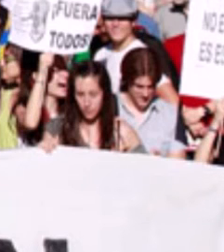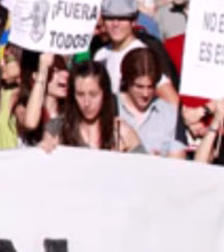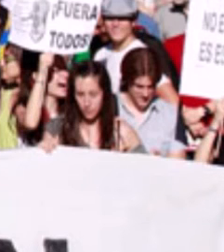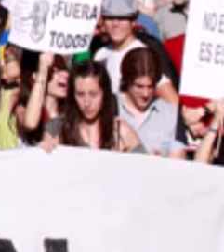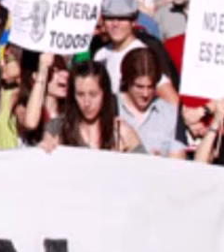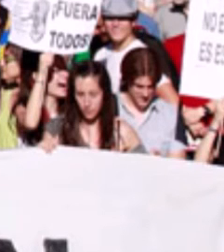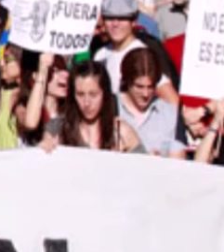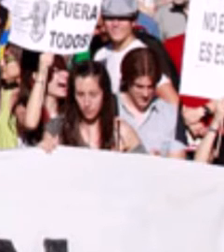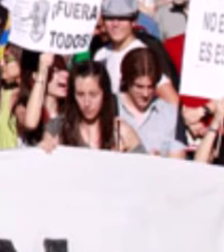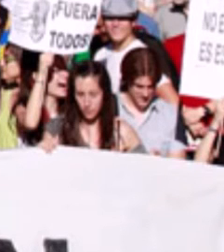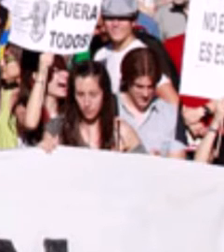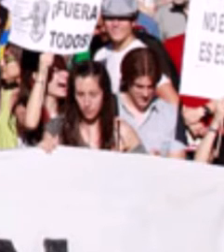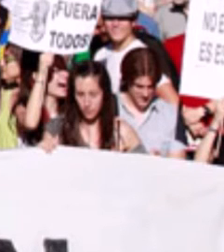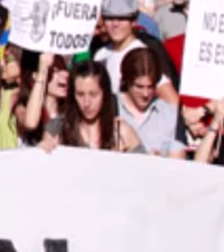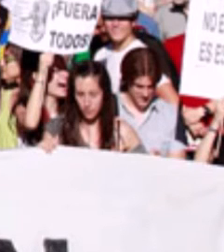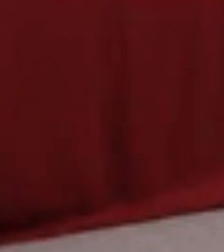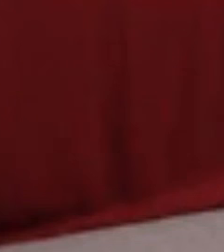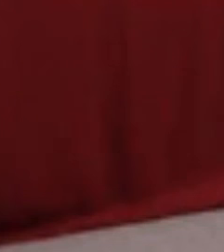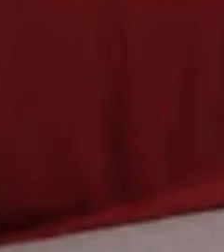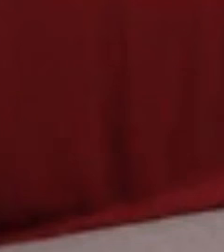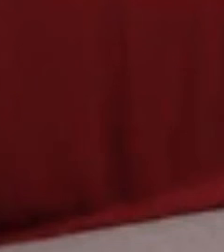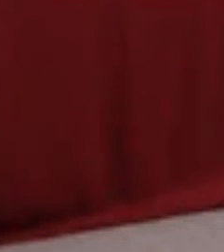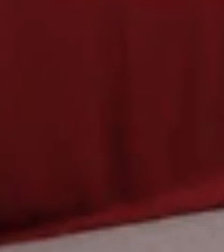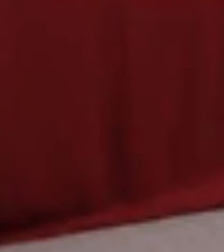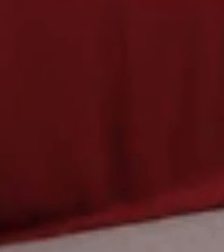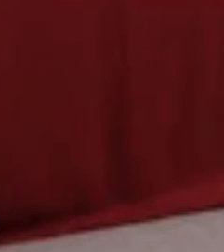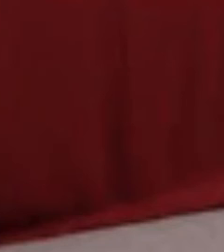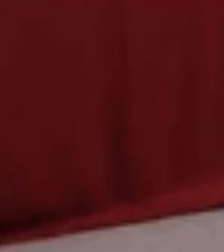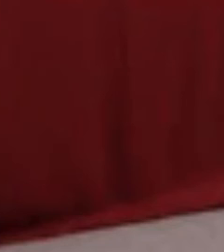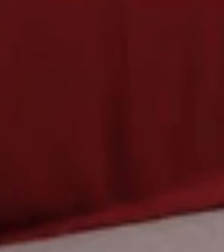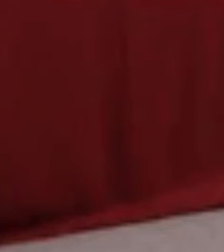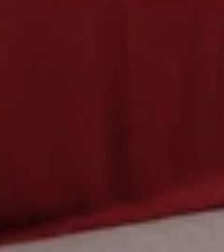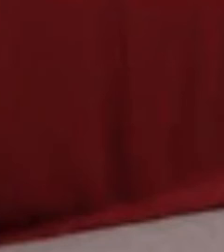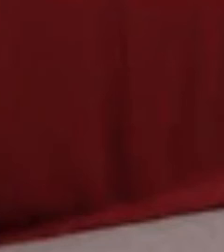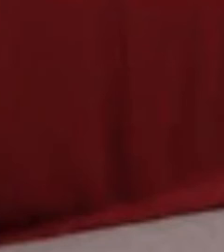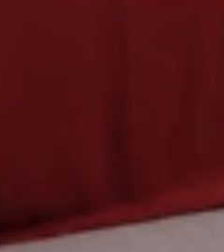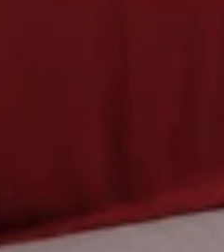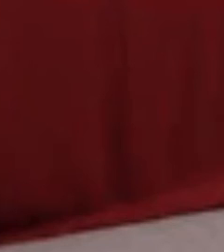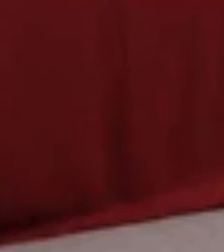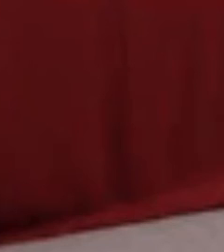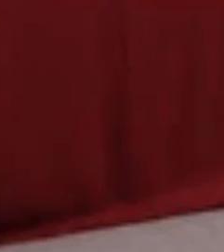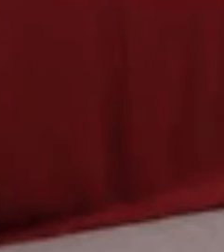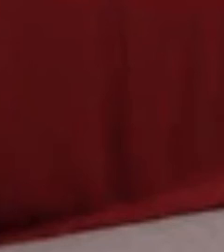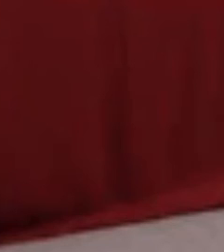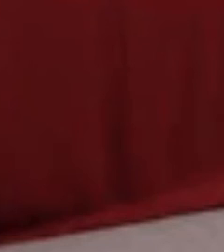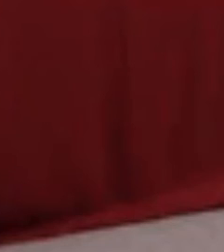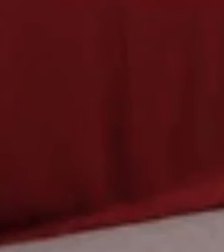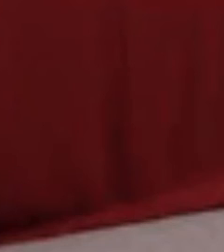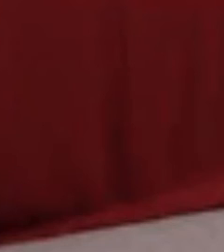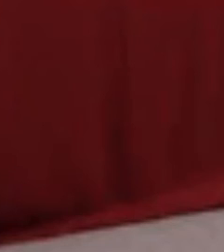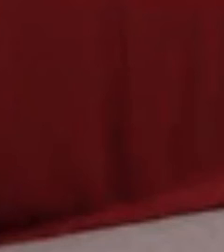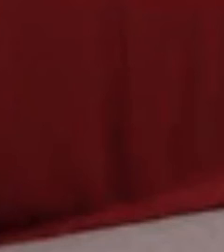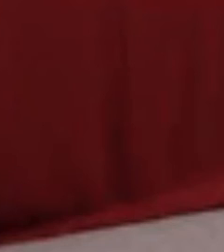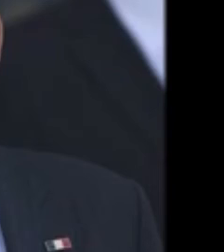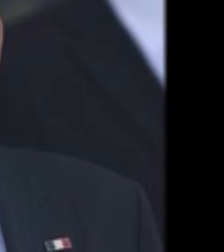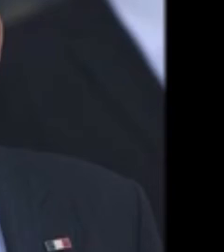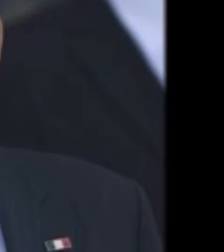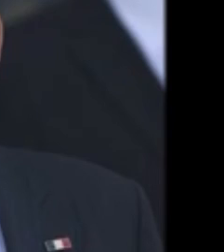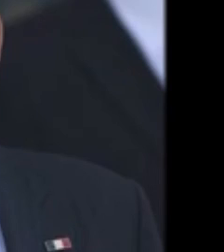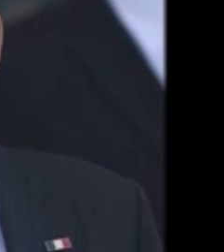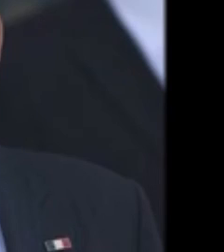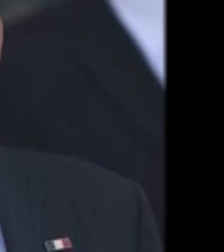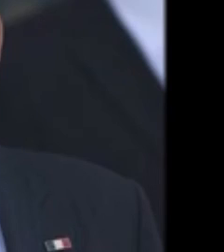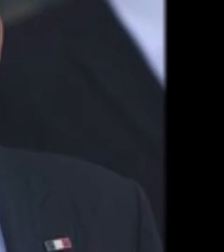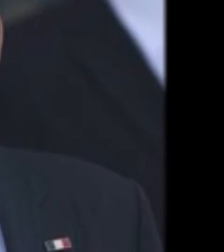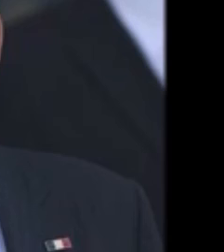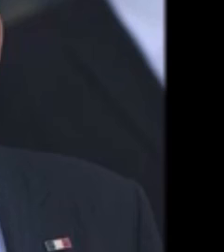es la expresión de la sociedad. Veremos la política nueva, la política actual que sucede en nuestro país. Vamos a hablar, por